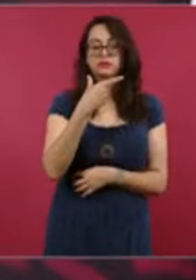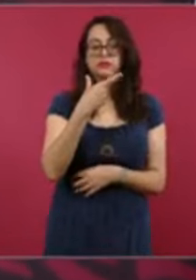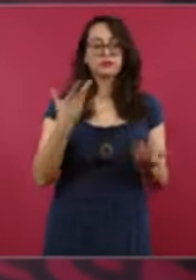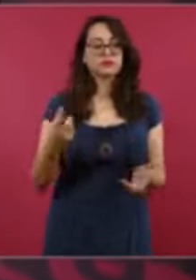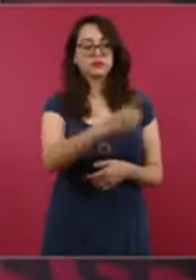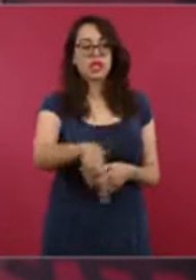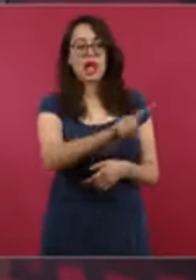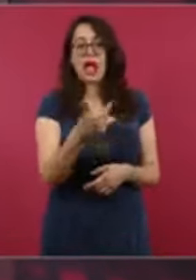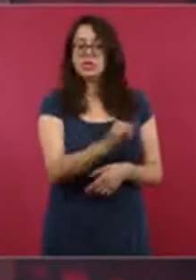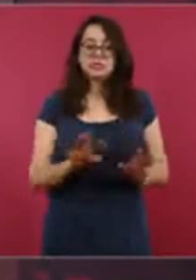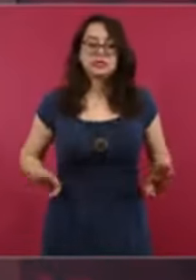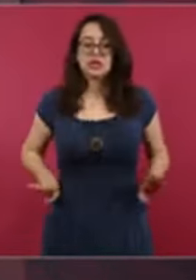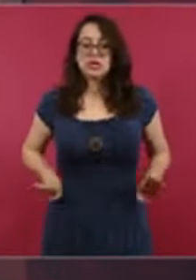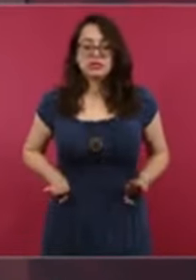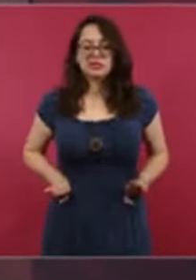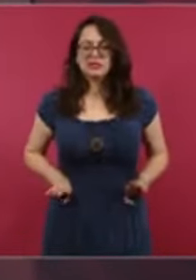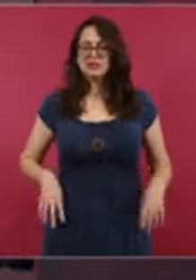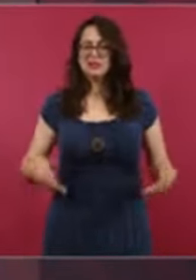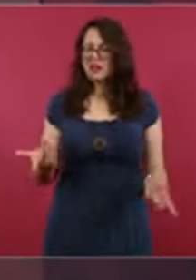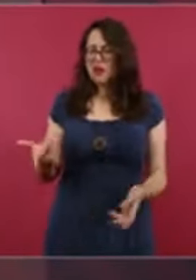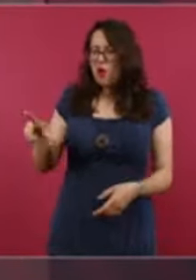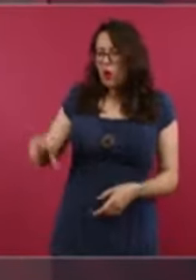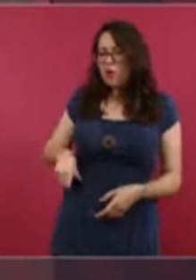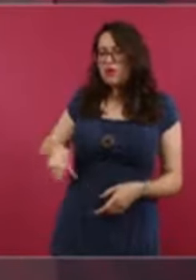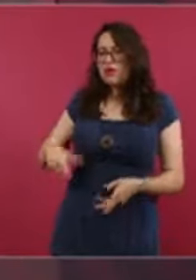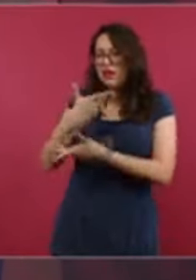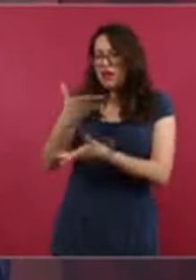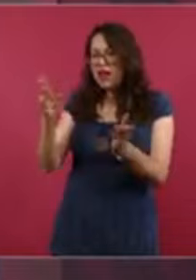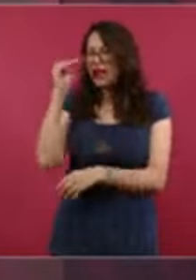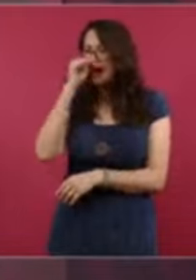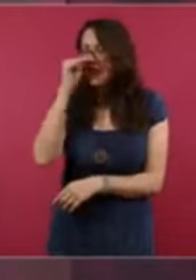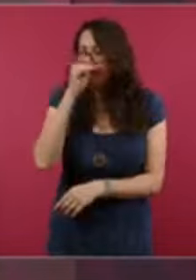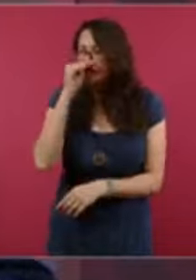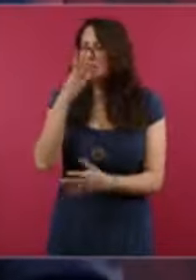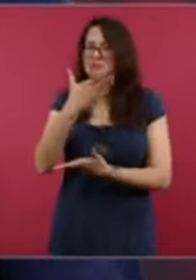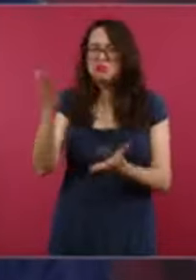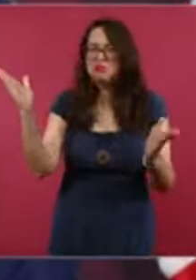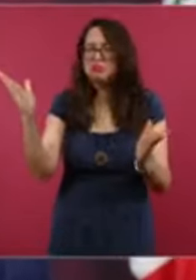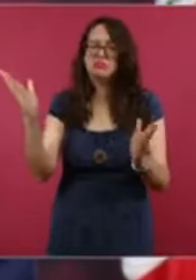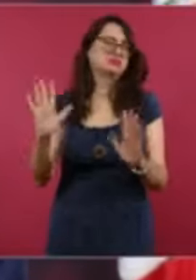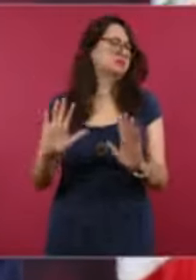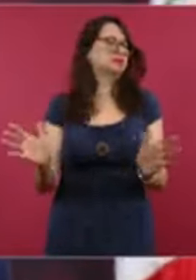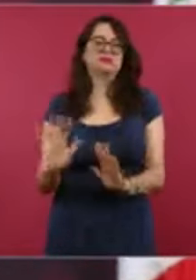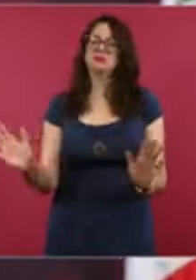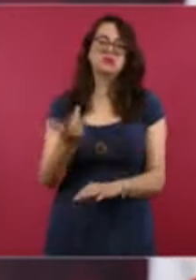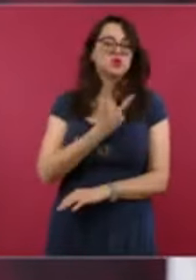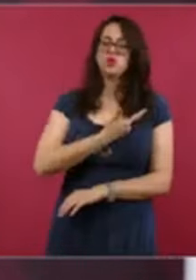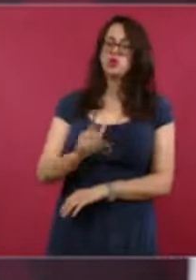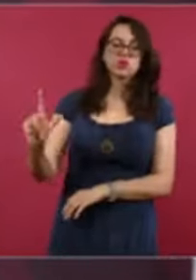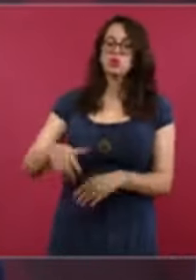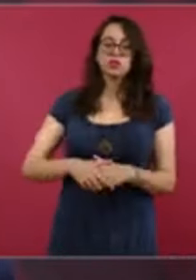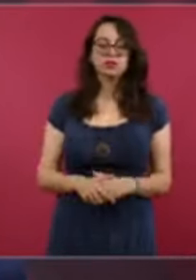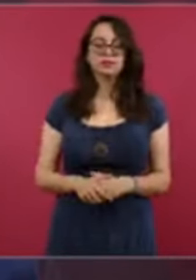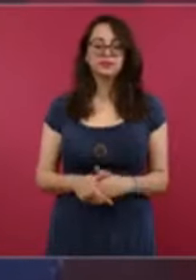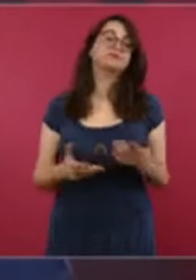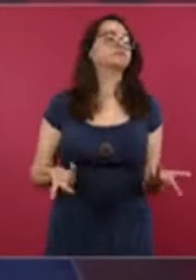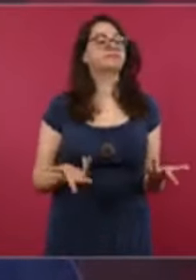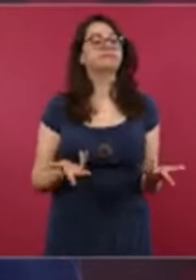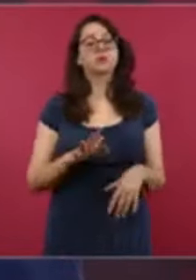Ellos están por eso. No quisieran que existiera la salud pública. Y